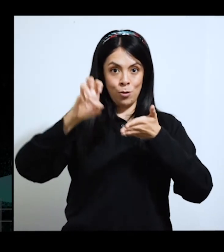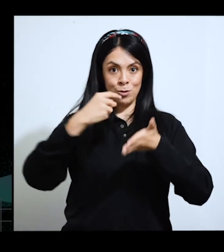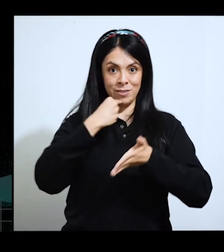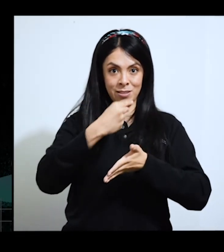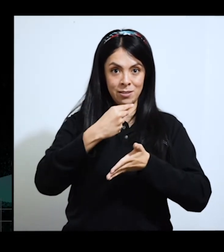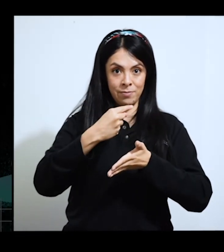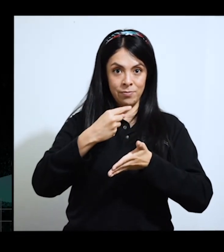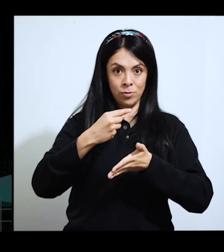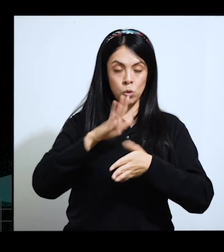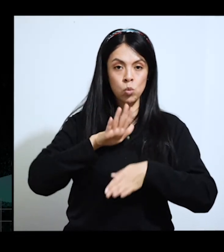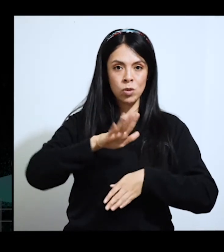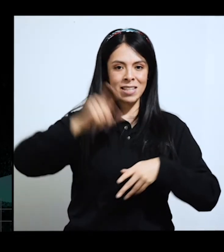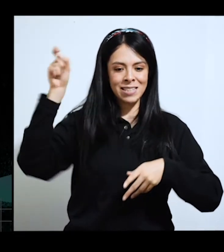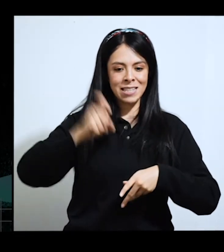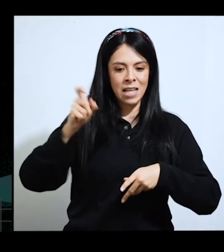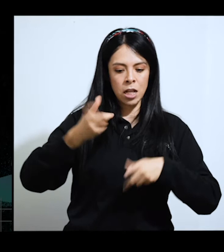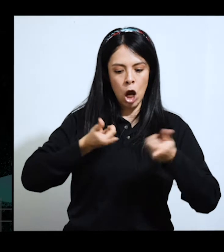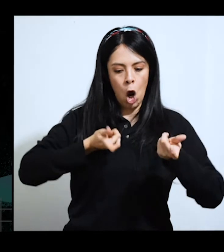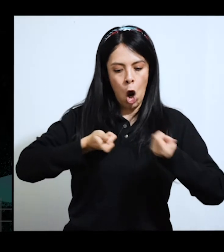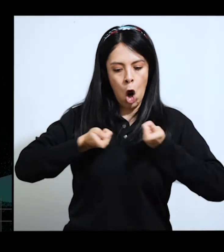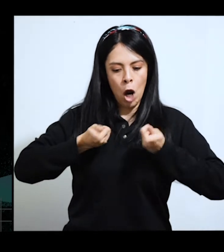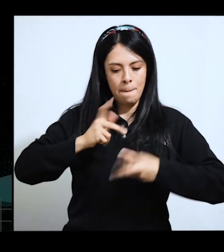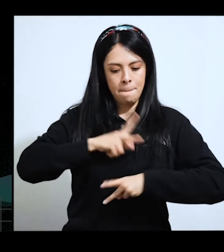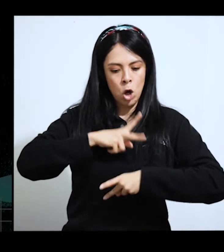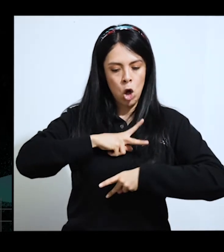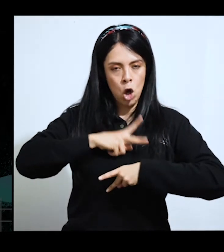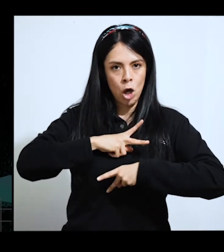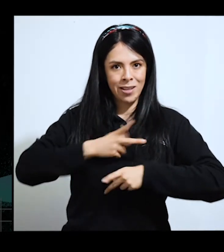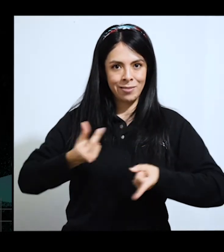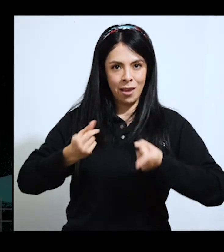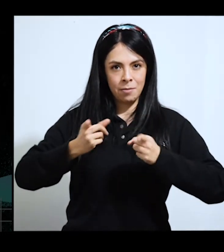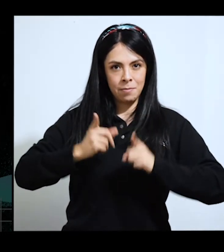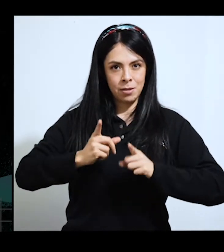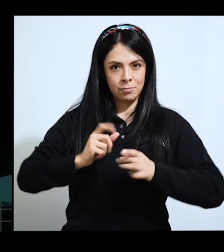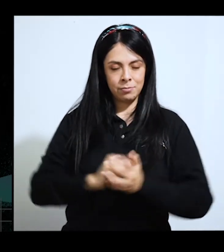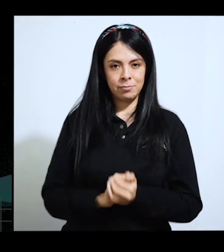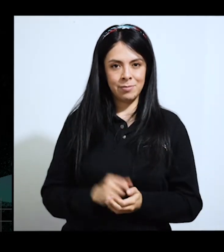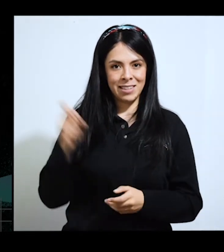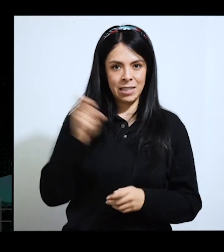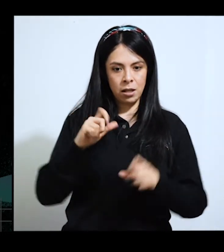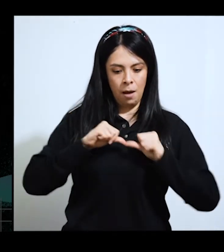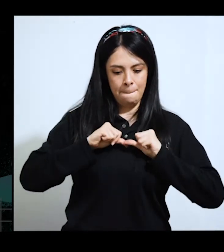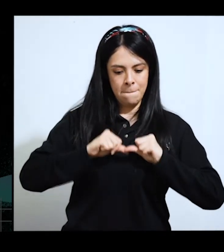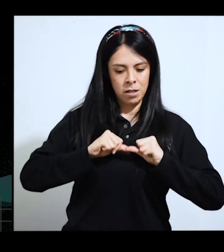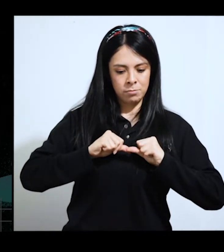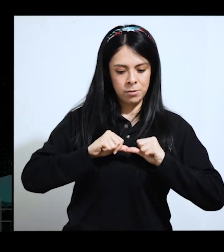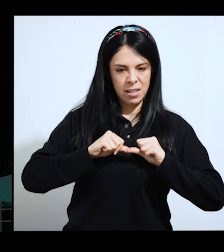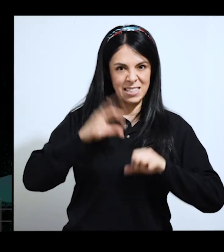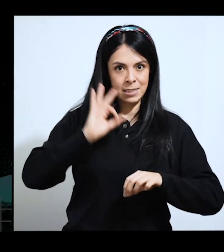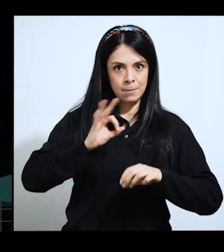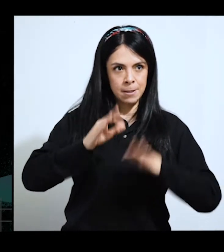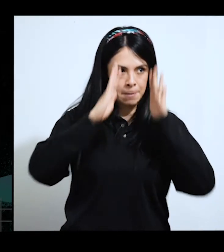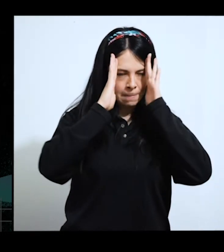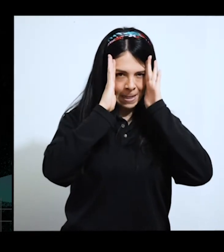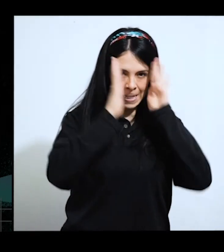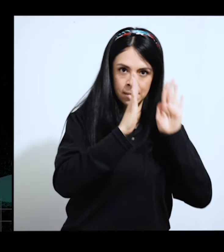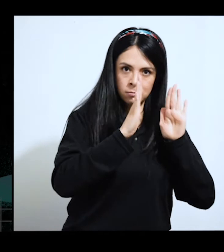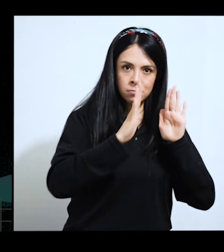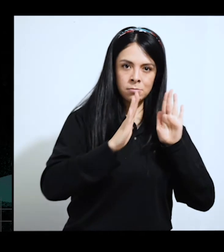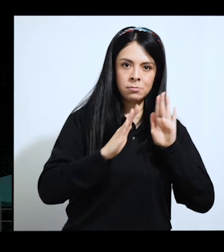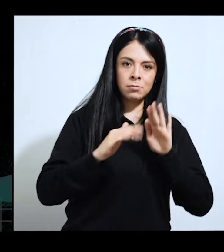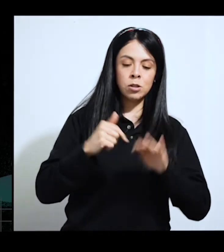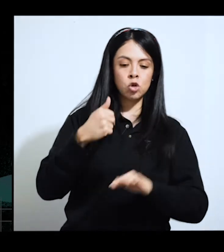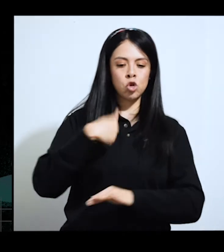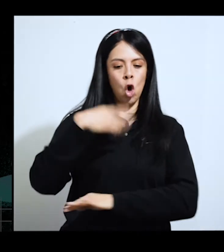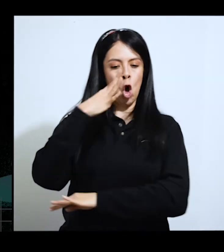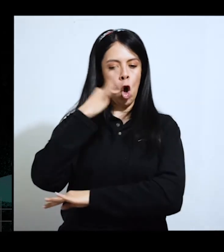propio y manténganse alerta. Yo soy un hombre de muchas